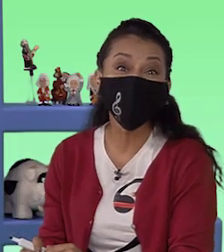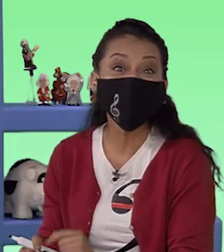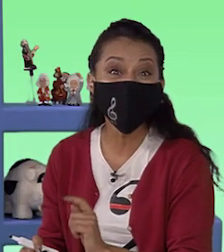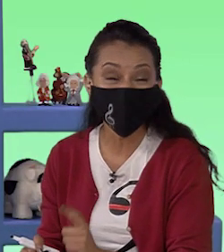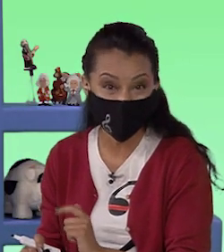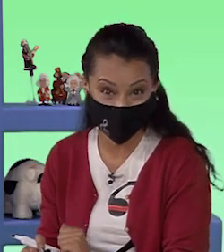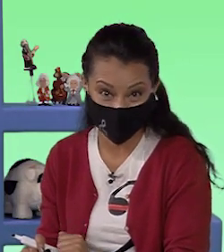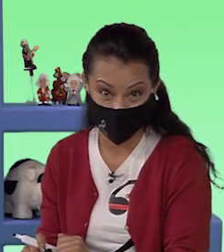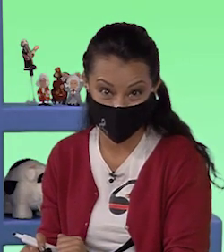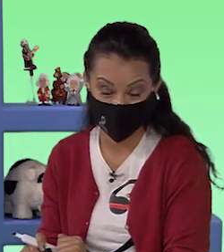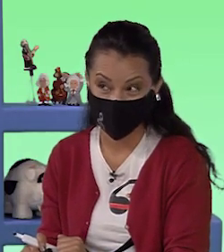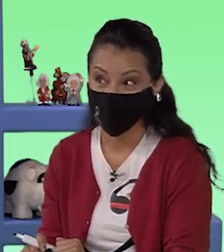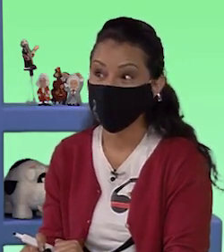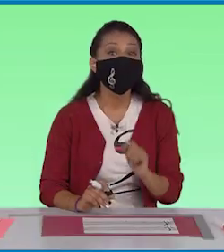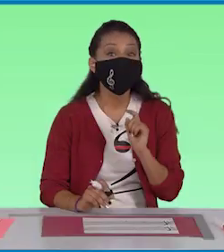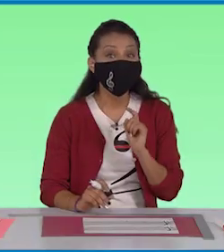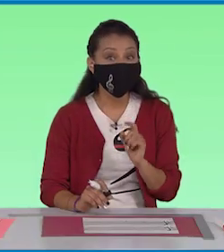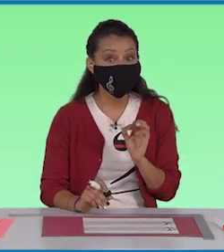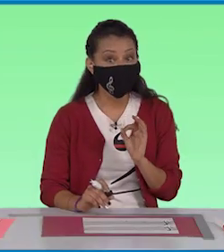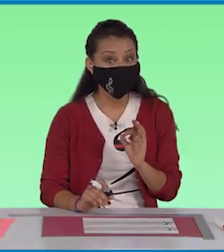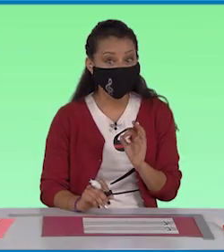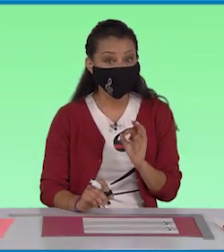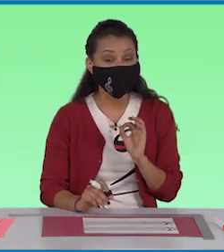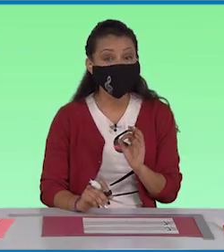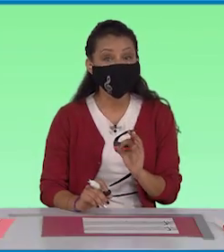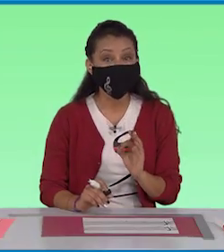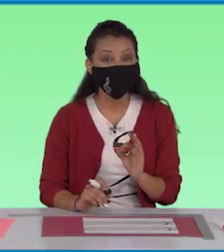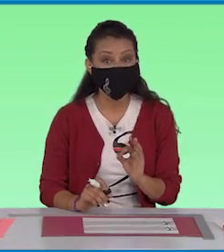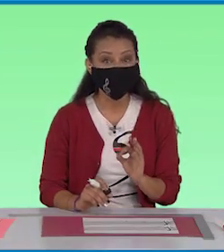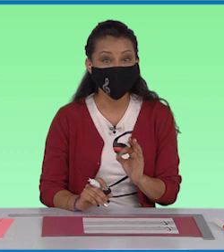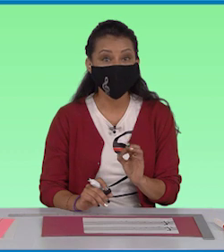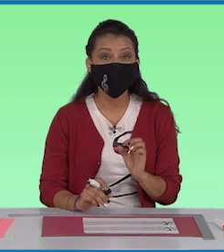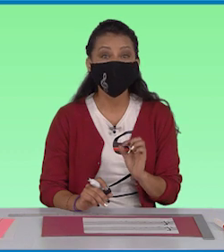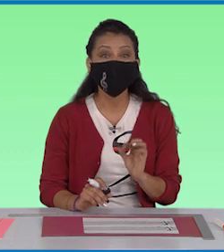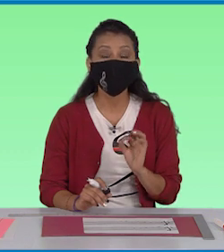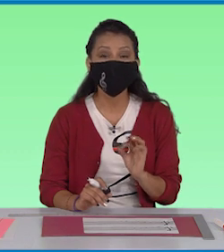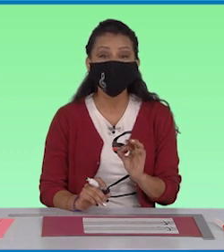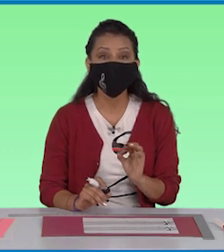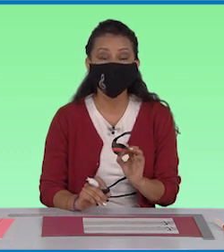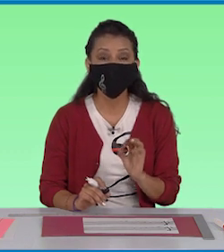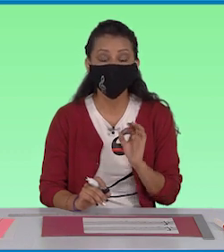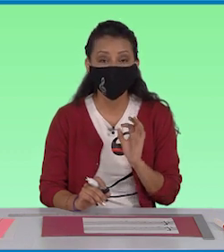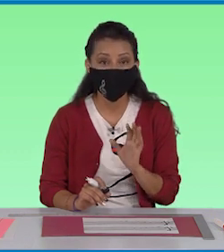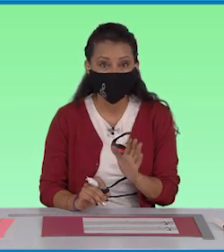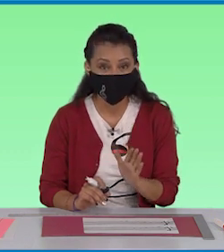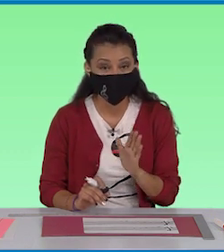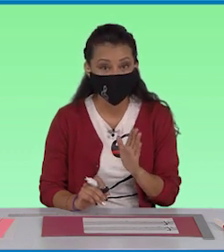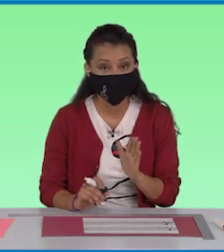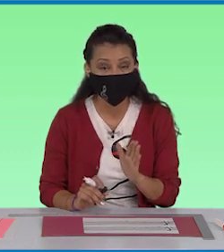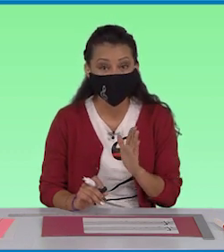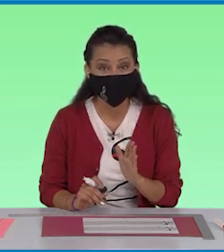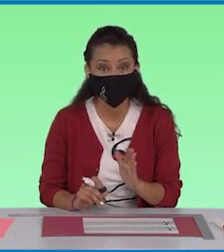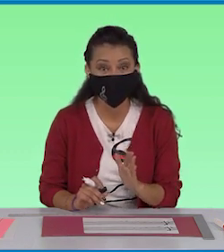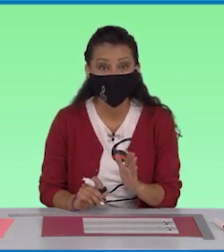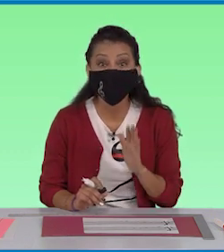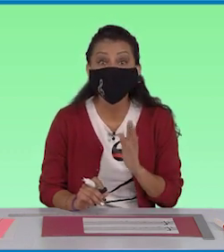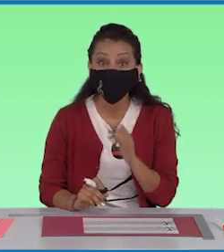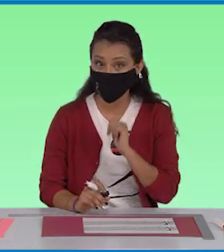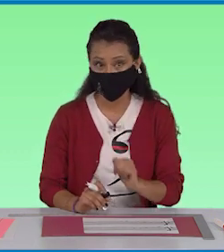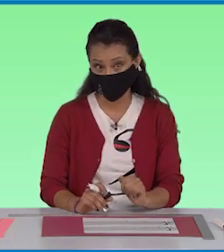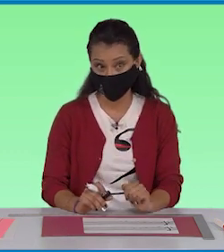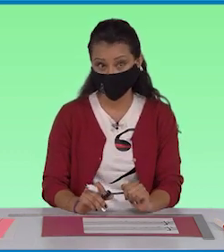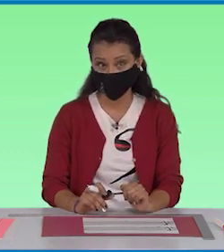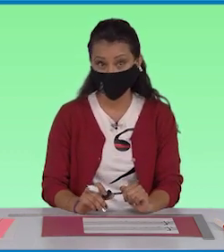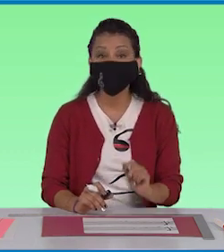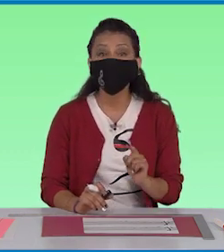¡Bravo! Muy buen trabajo. Muy atentos. Esta vez va a aparecer cada que se repita la nota